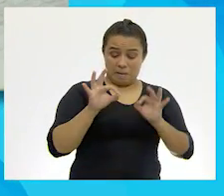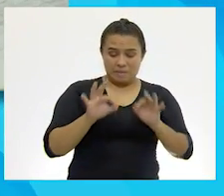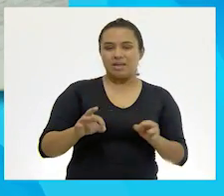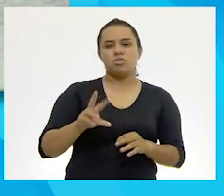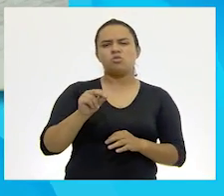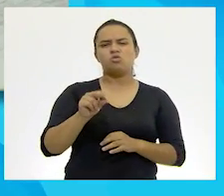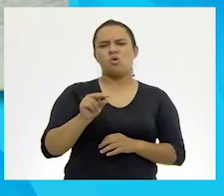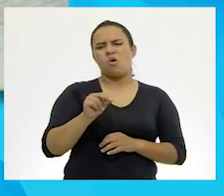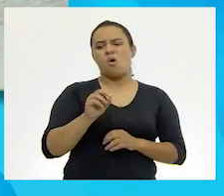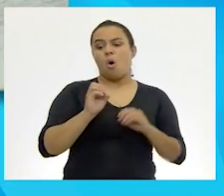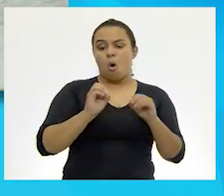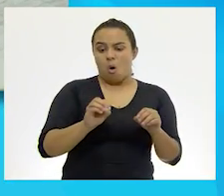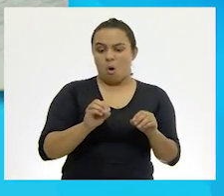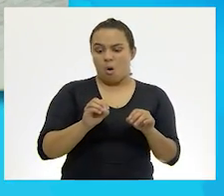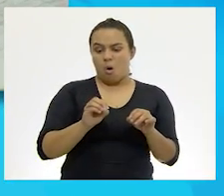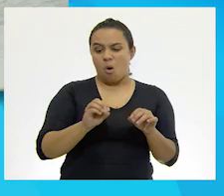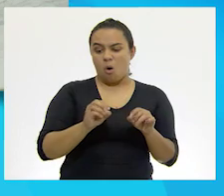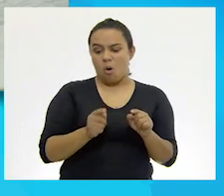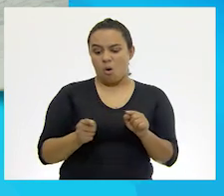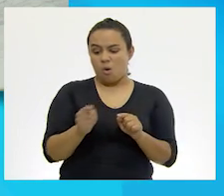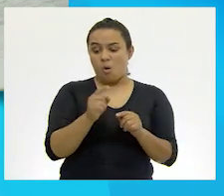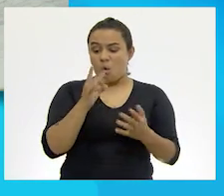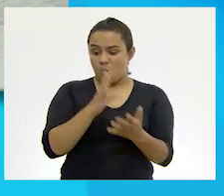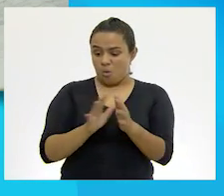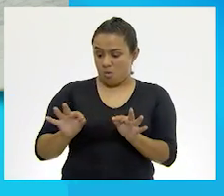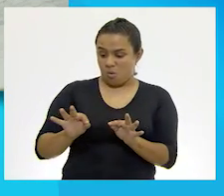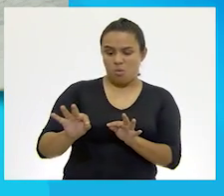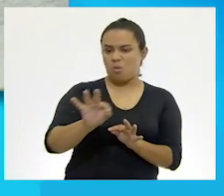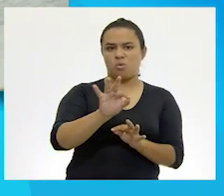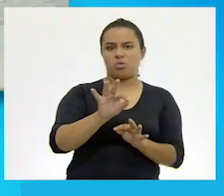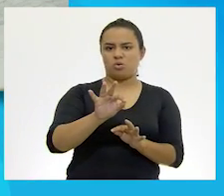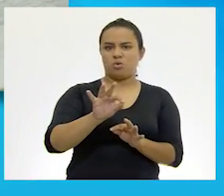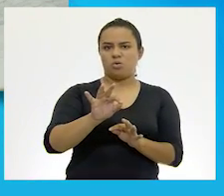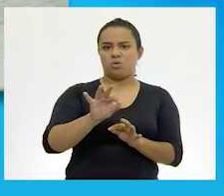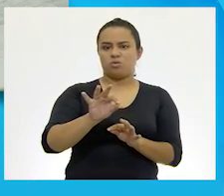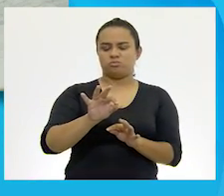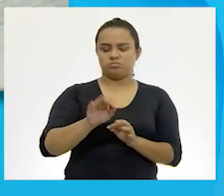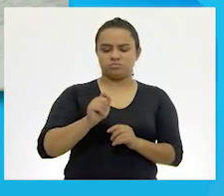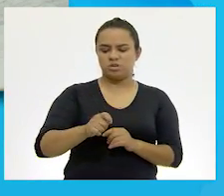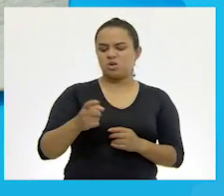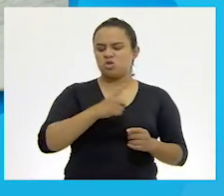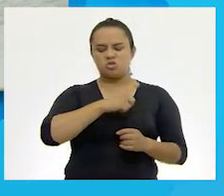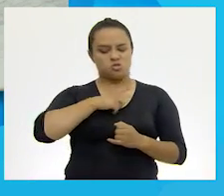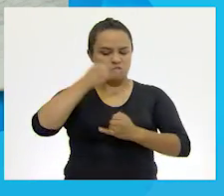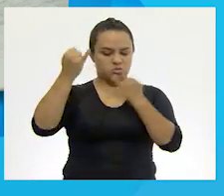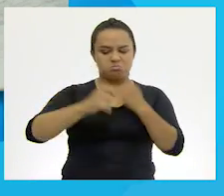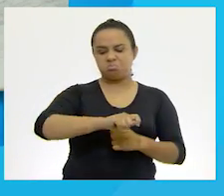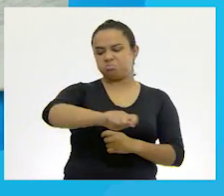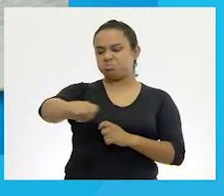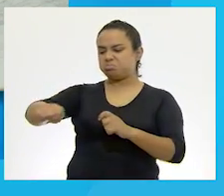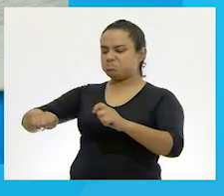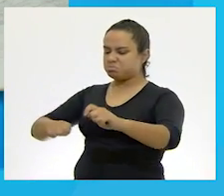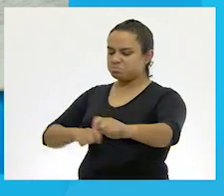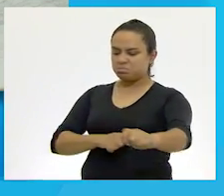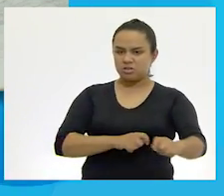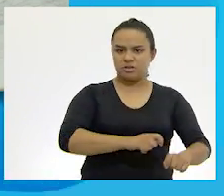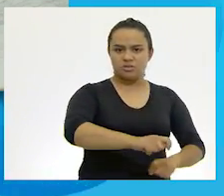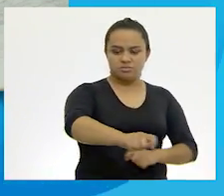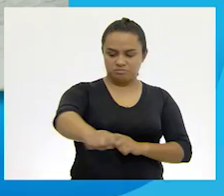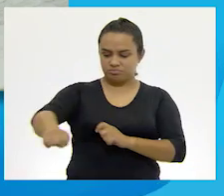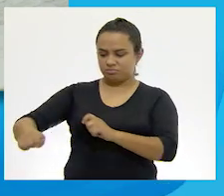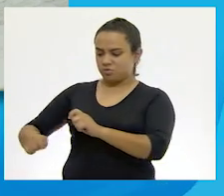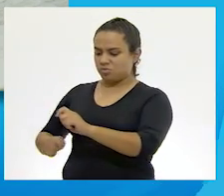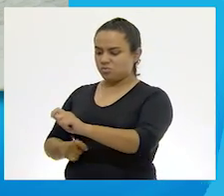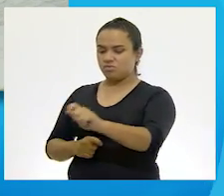un contorno uniforme, digamos. Exacto. Y va haciendo simplemente